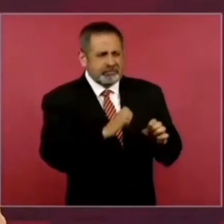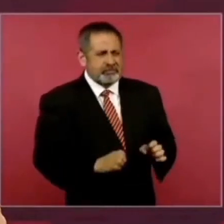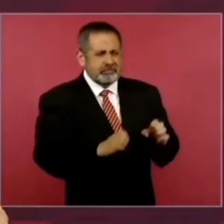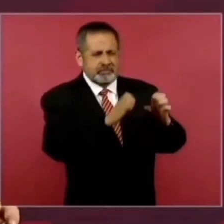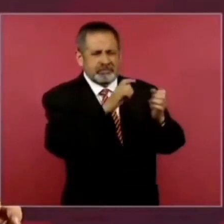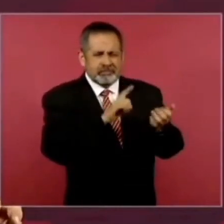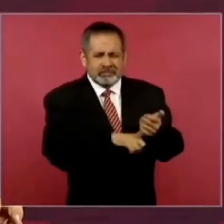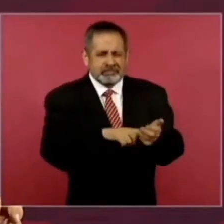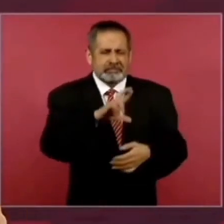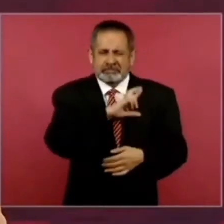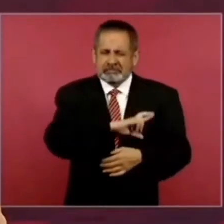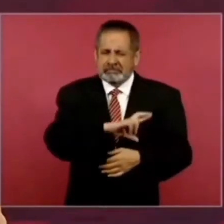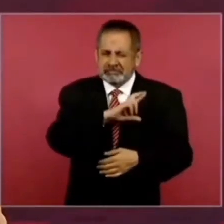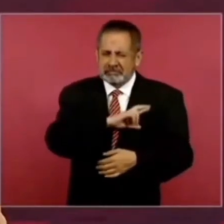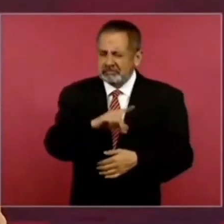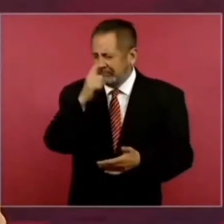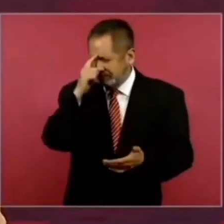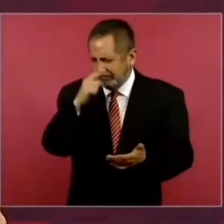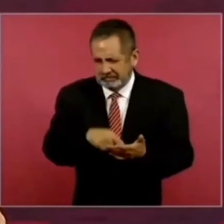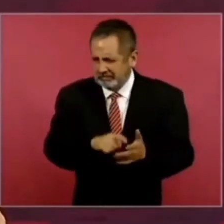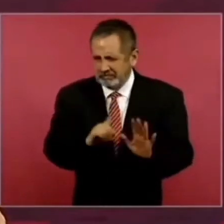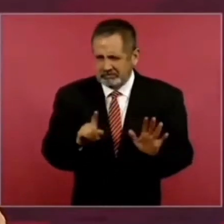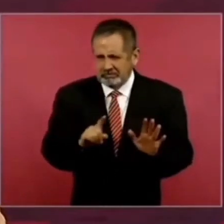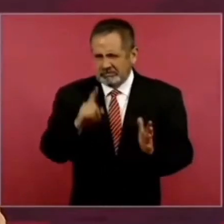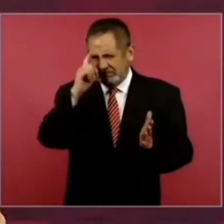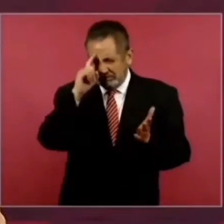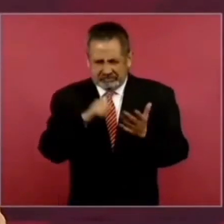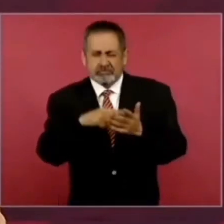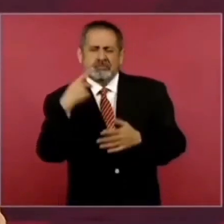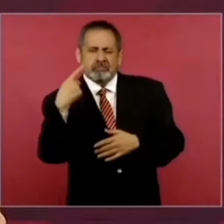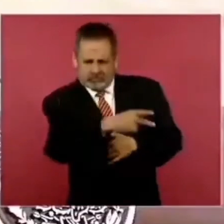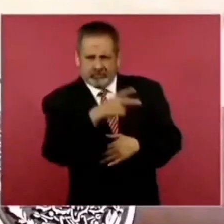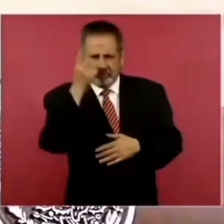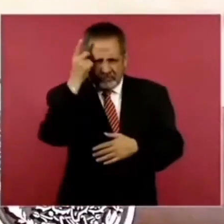Judicial sean rentados, creo que son de ellos,